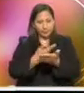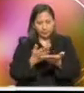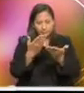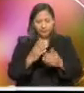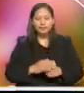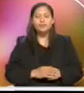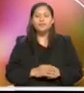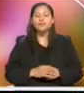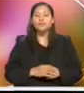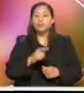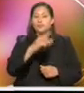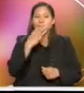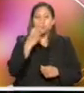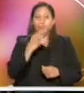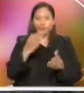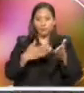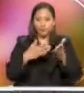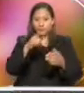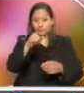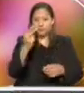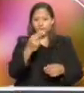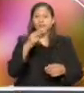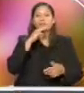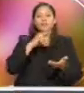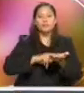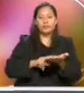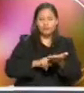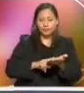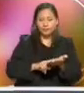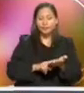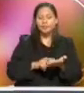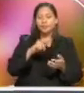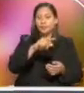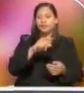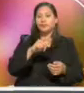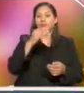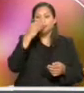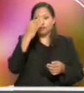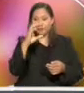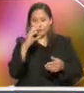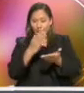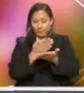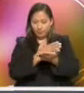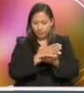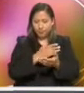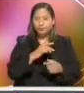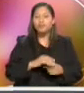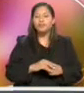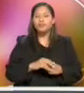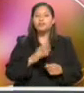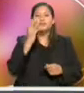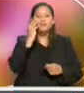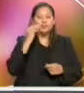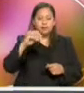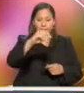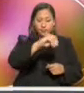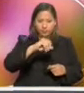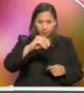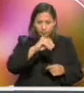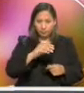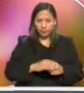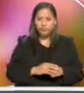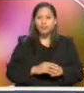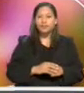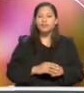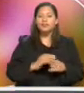trata de una deliciosa receta que va a necesitar un aguacate, 2 cucharadas de cilantro picado, 2 cucharadas de jugo de limón, una